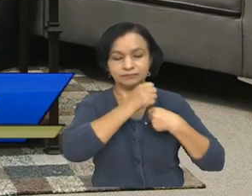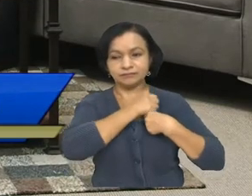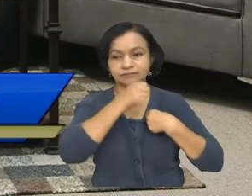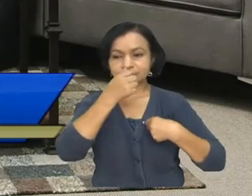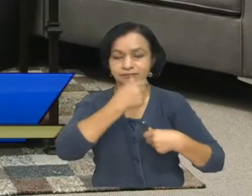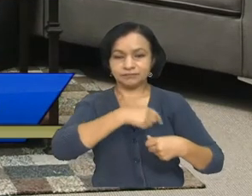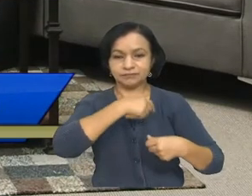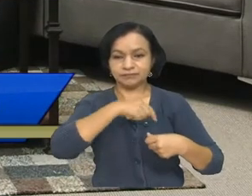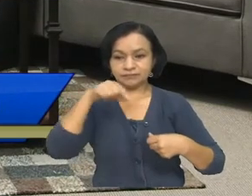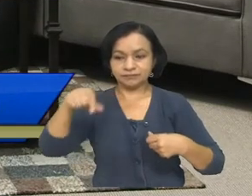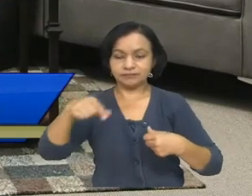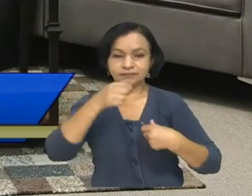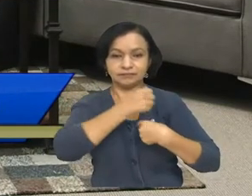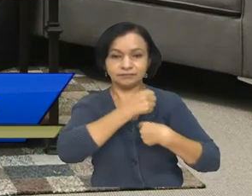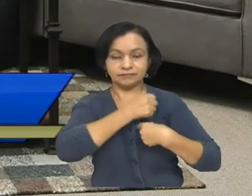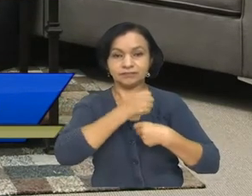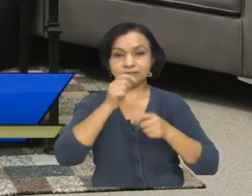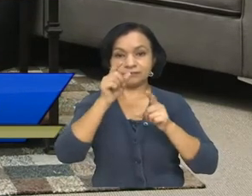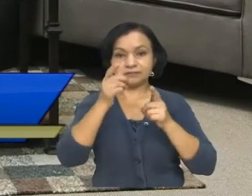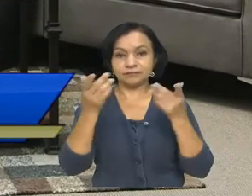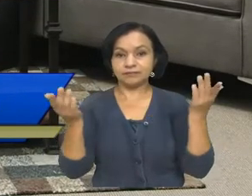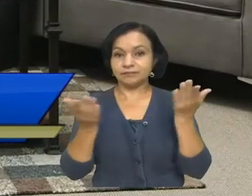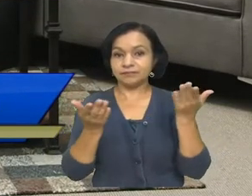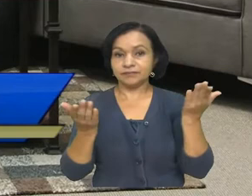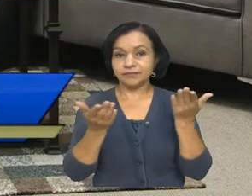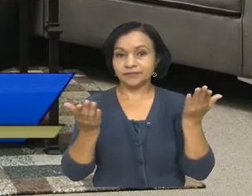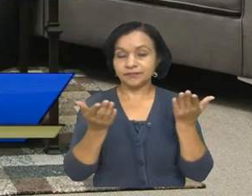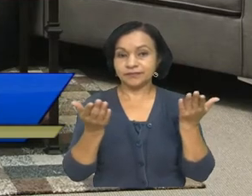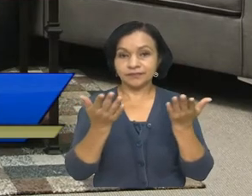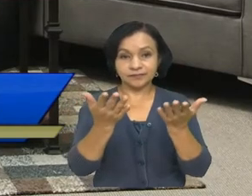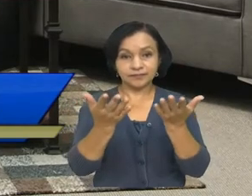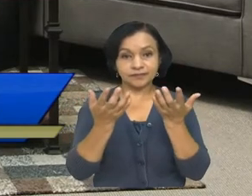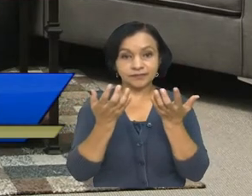Uh-huh. Imagínate el nivel de cómo quería